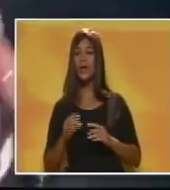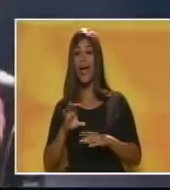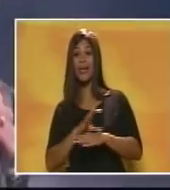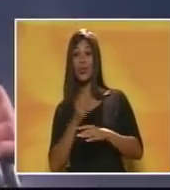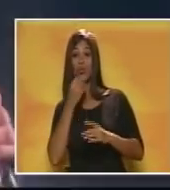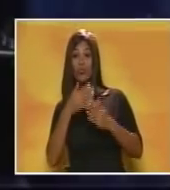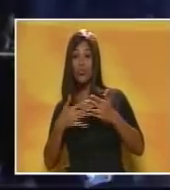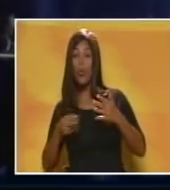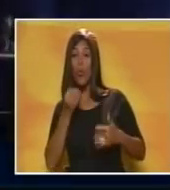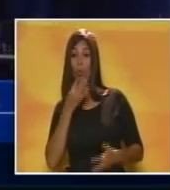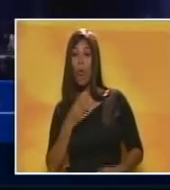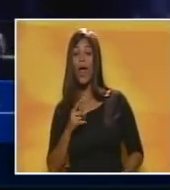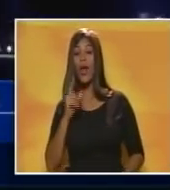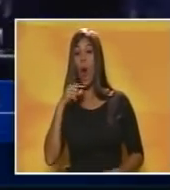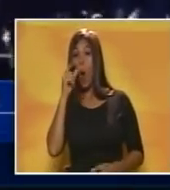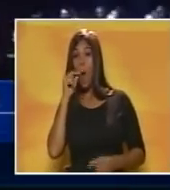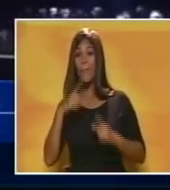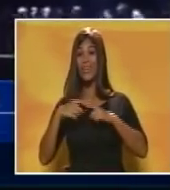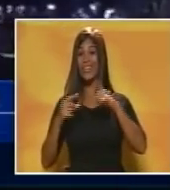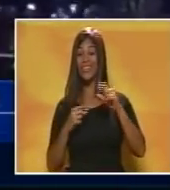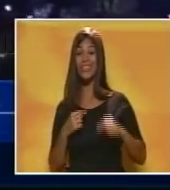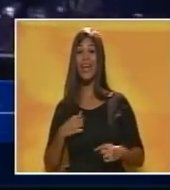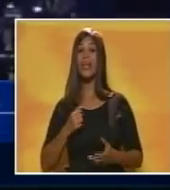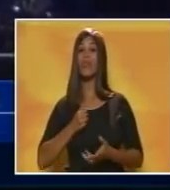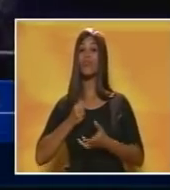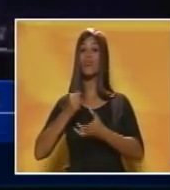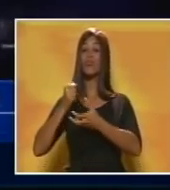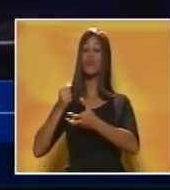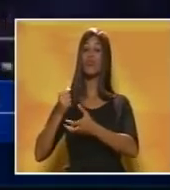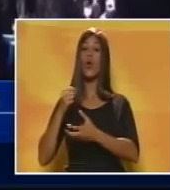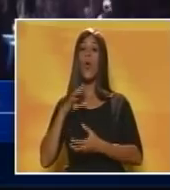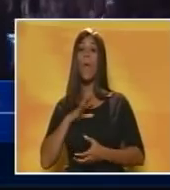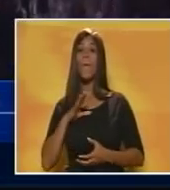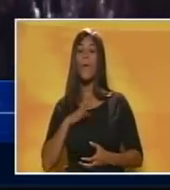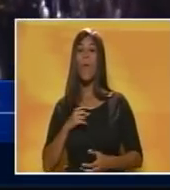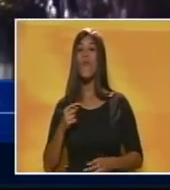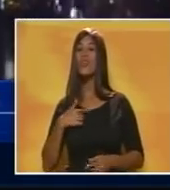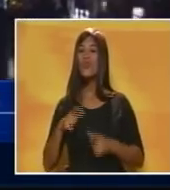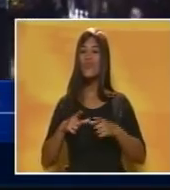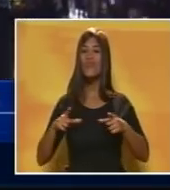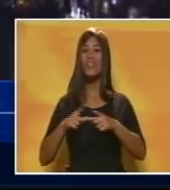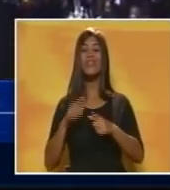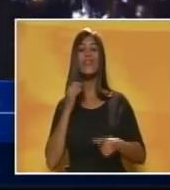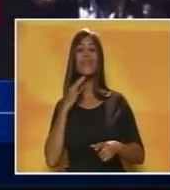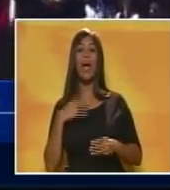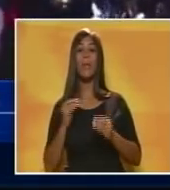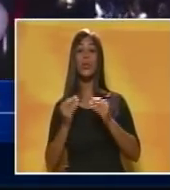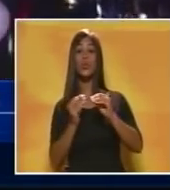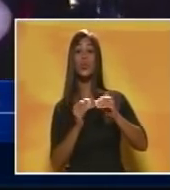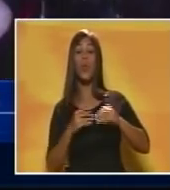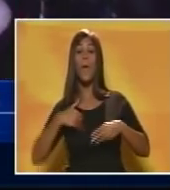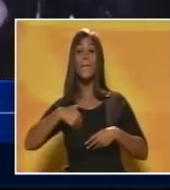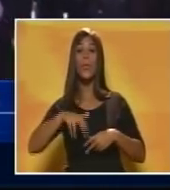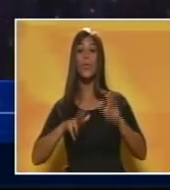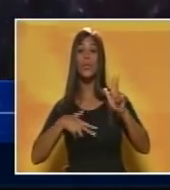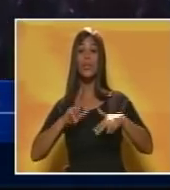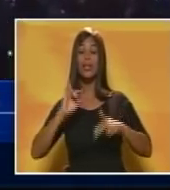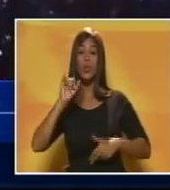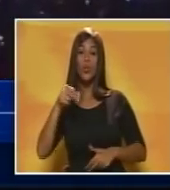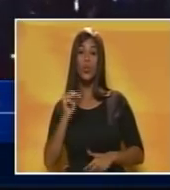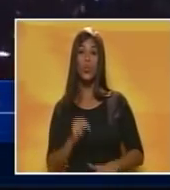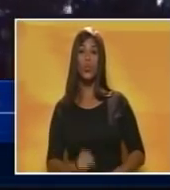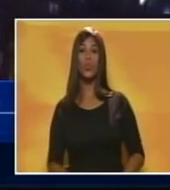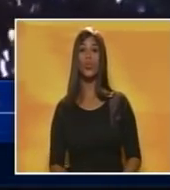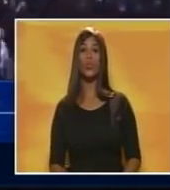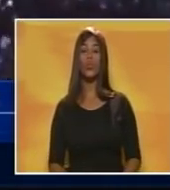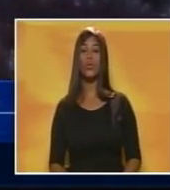estrella del pop recibirá el premio ícono contemporáneo del Salón de la Fama de los Compositores el próximo 13 de junio